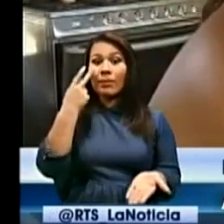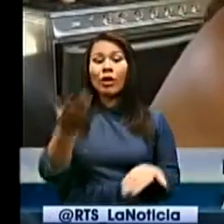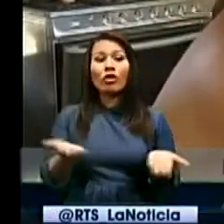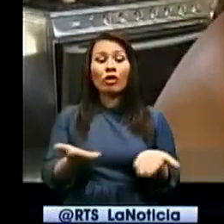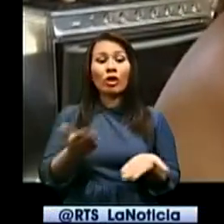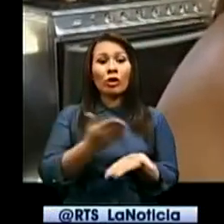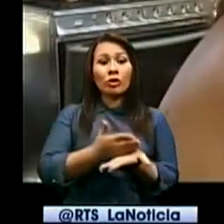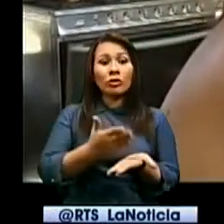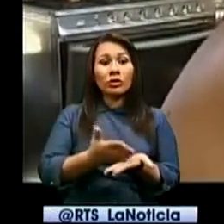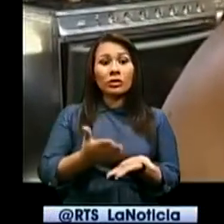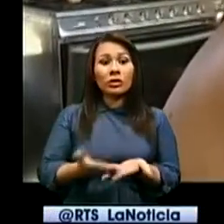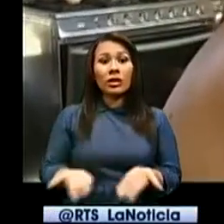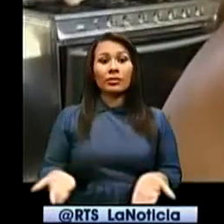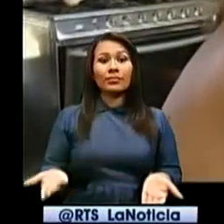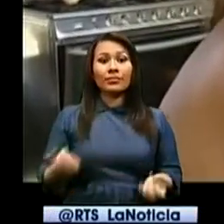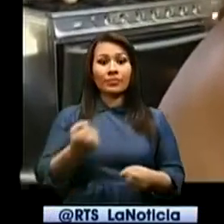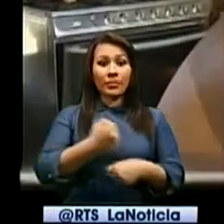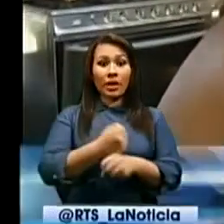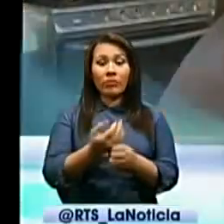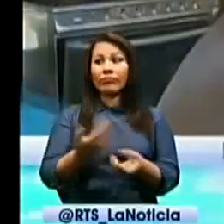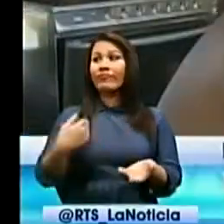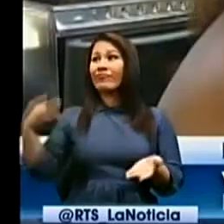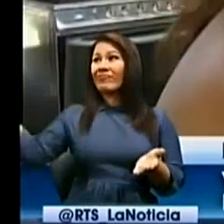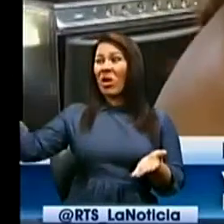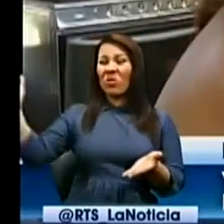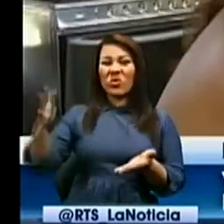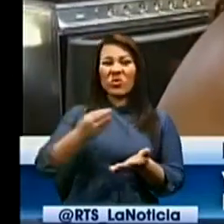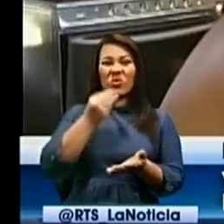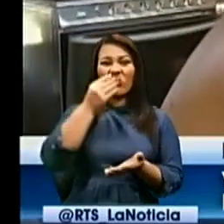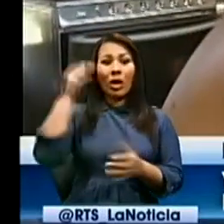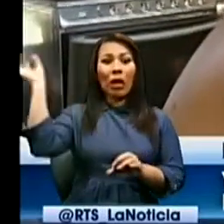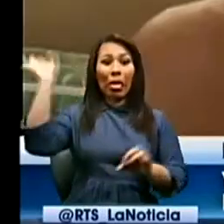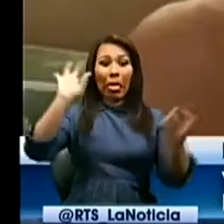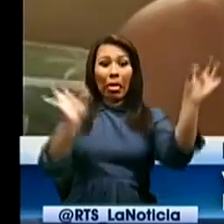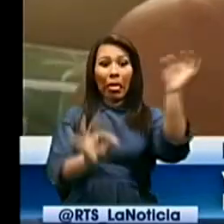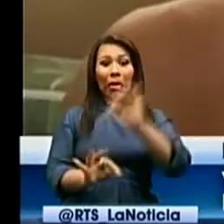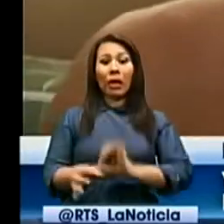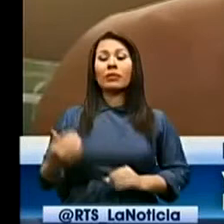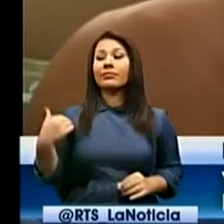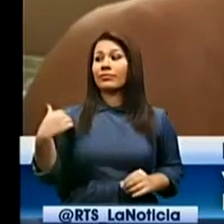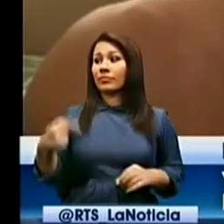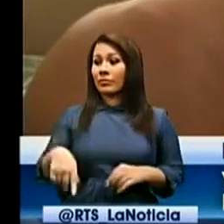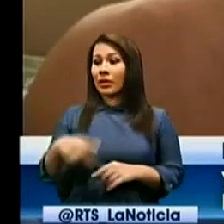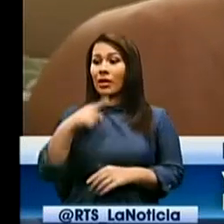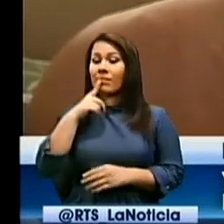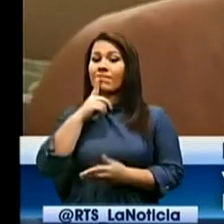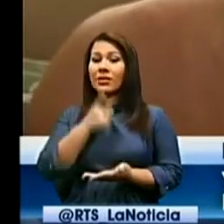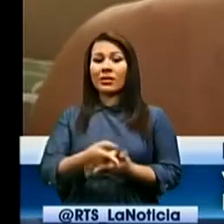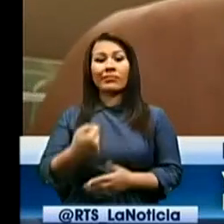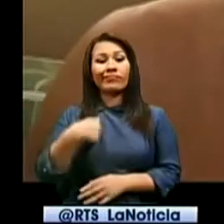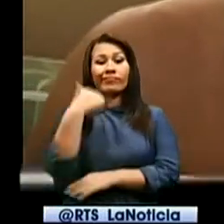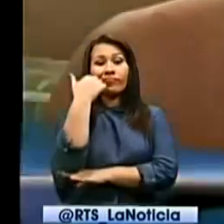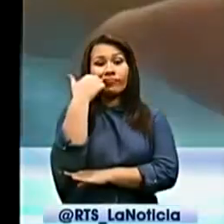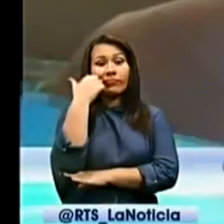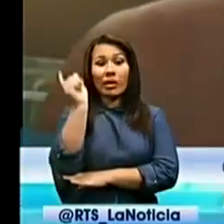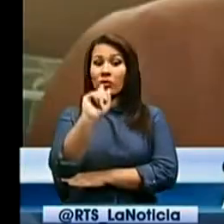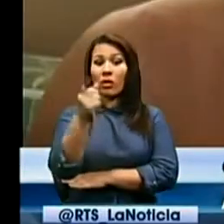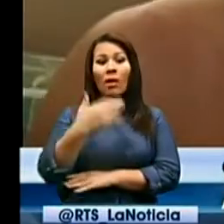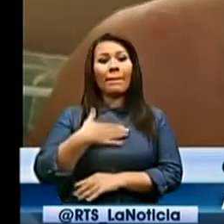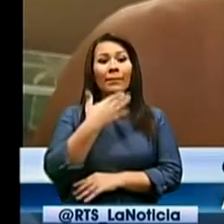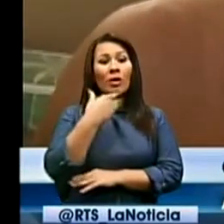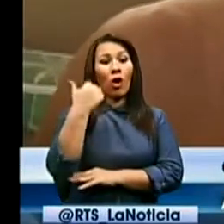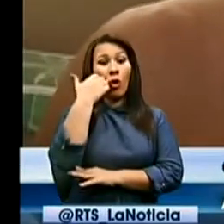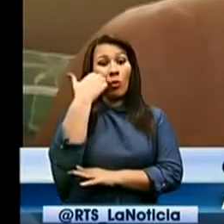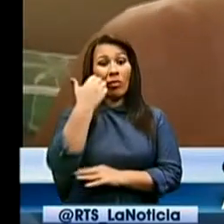que hacer al aire libre, sí, del polvo y las moscas que hay bastante. Incómodo, incómodo. Nunca es como estar en su casa uno,